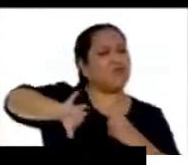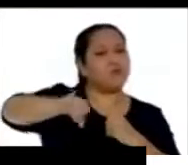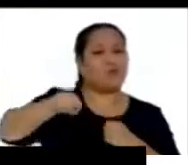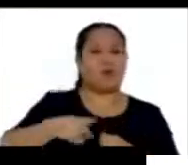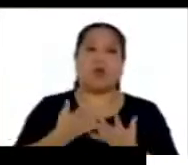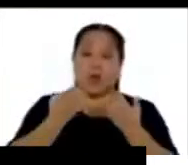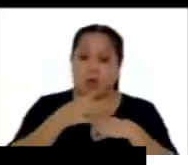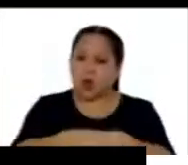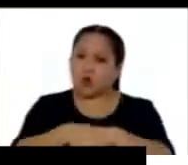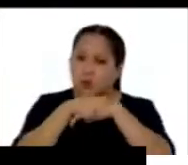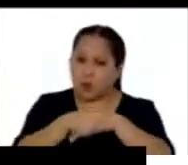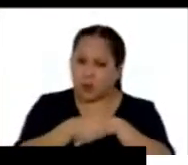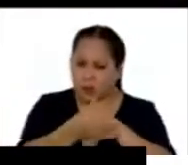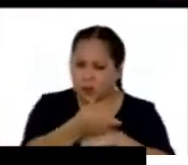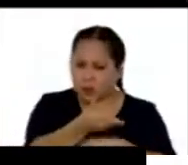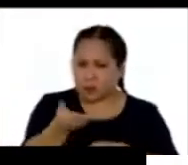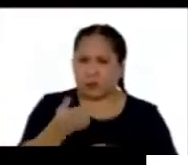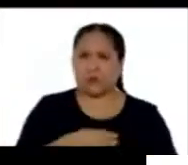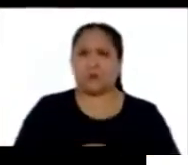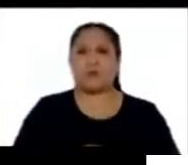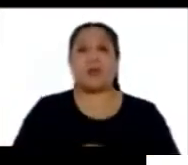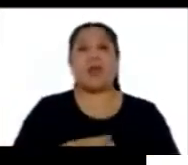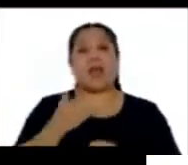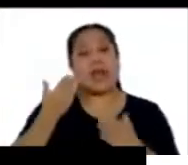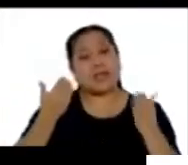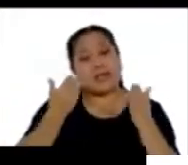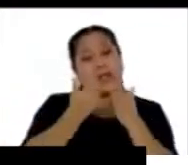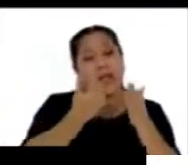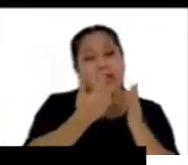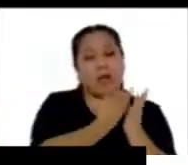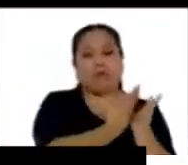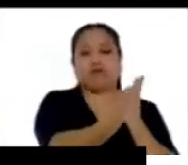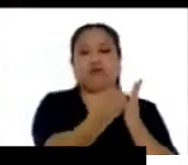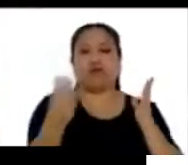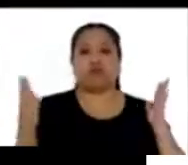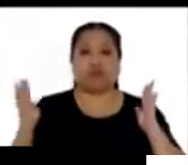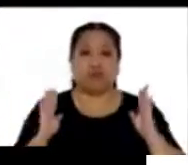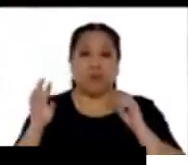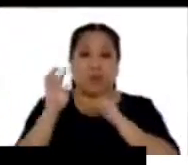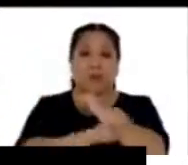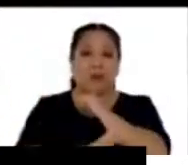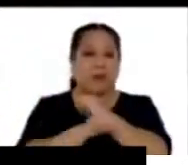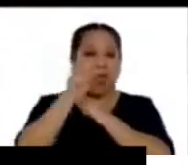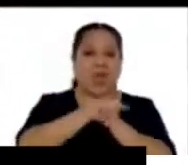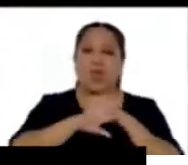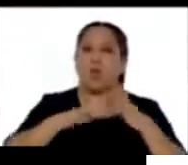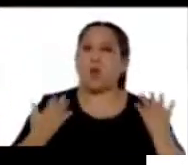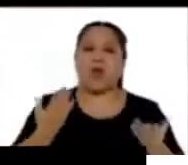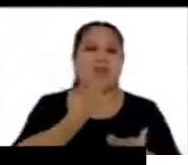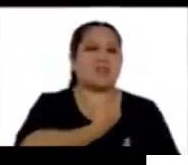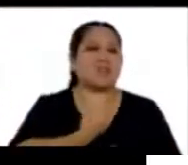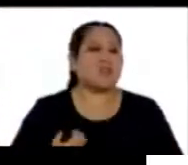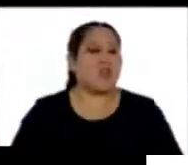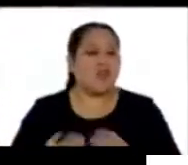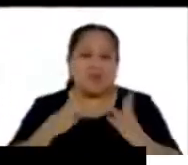Quisiera saludar allá en las fronteras de la patria, donde no hay presencia del Estado,